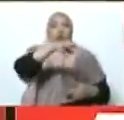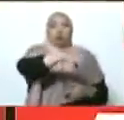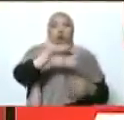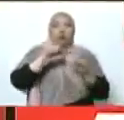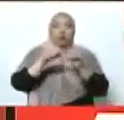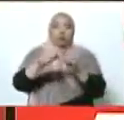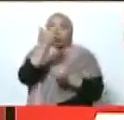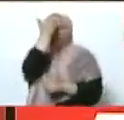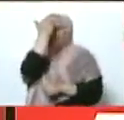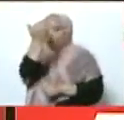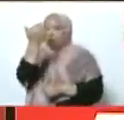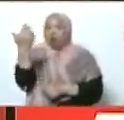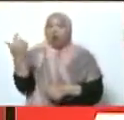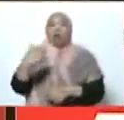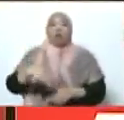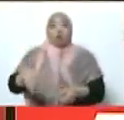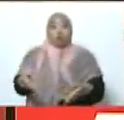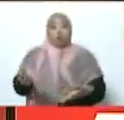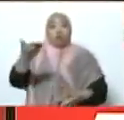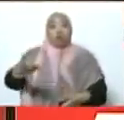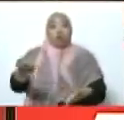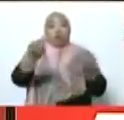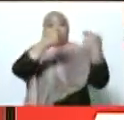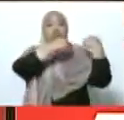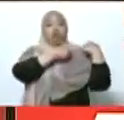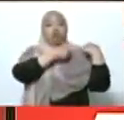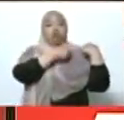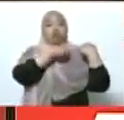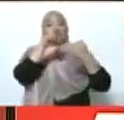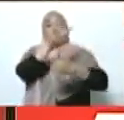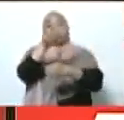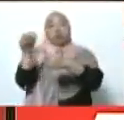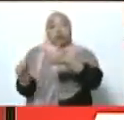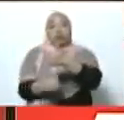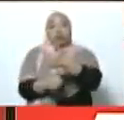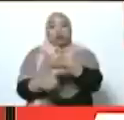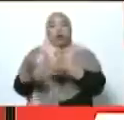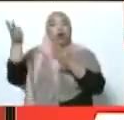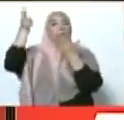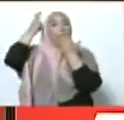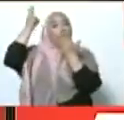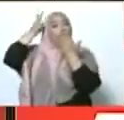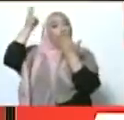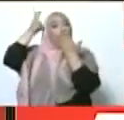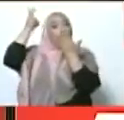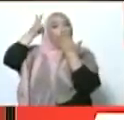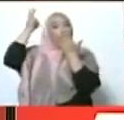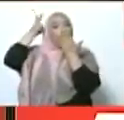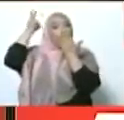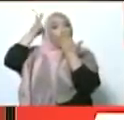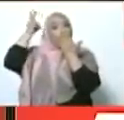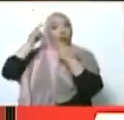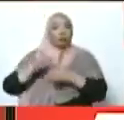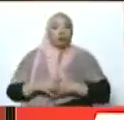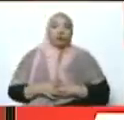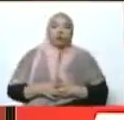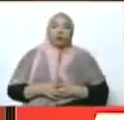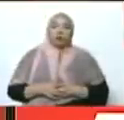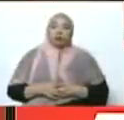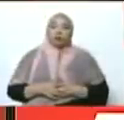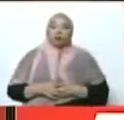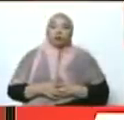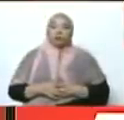al frente de esta responsabilidad. Y la vicepresidencia de Asuntos Indígenas, hemos determinado